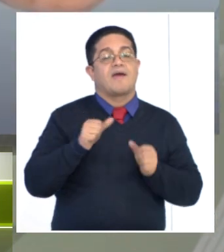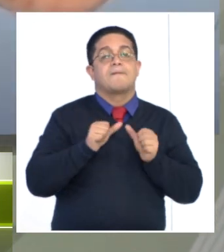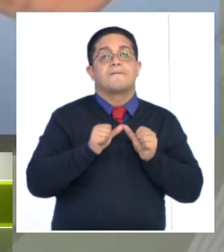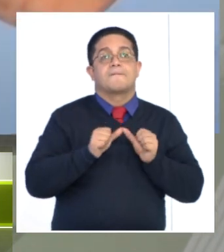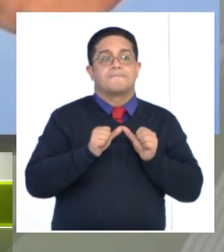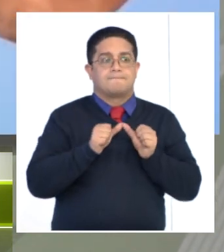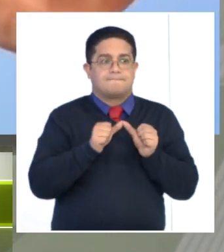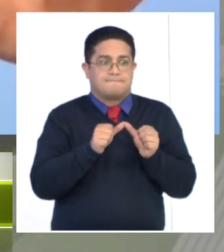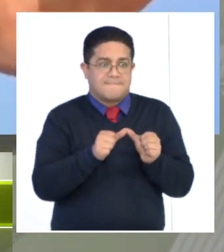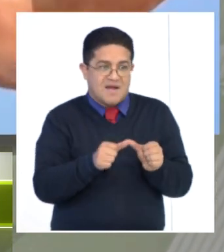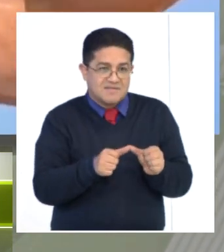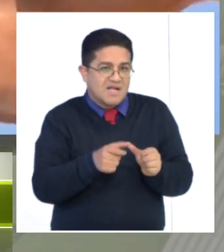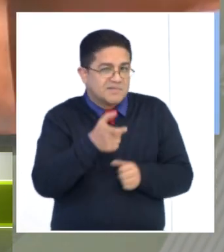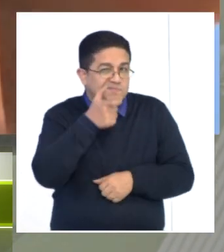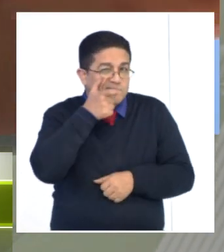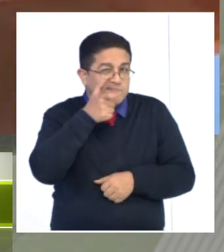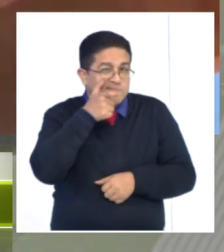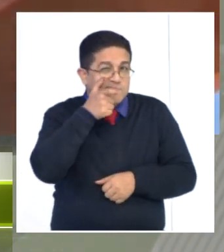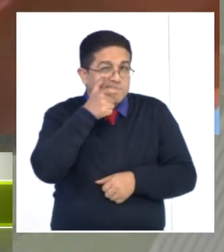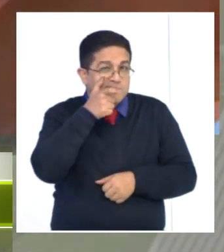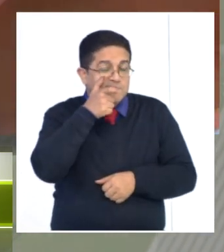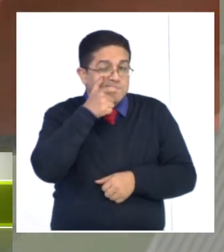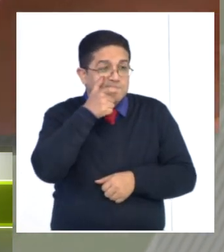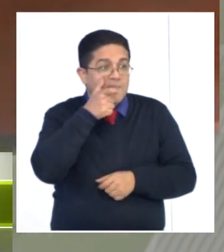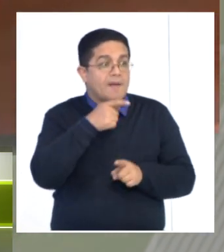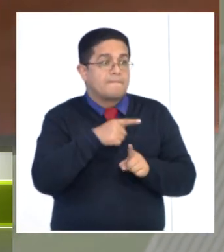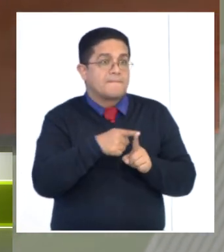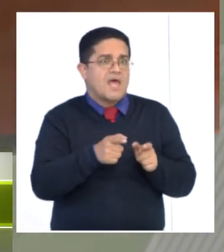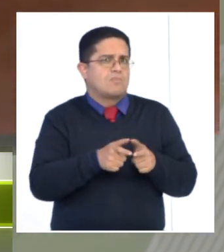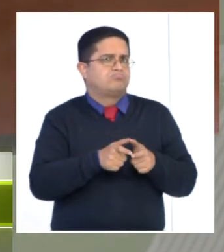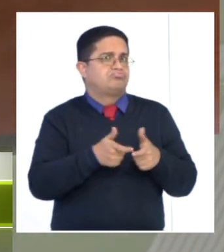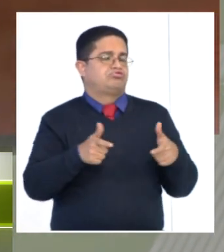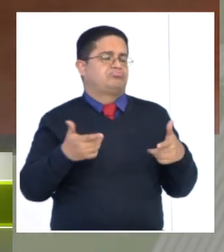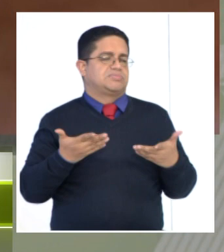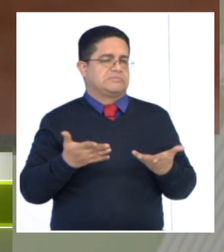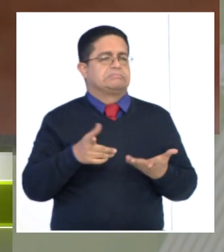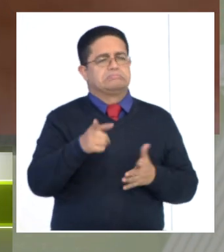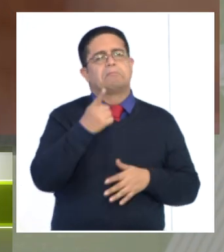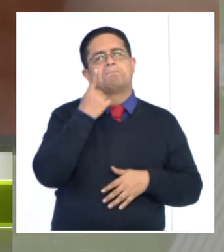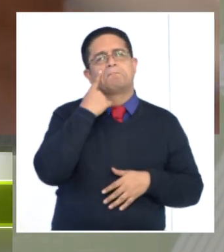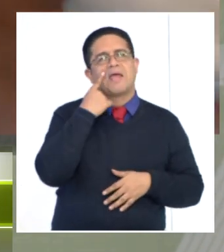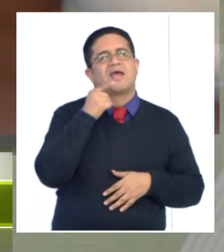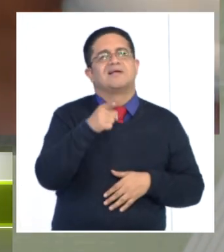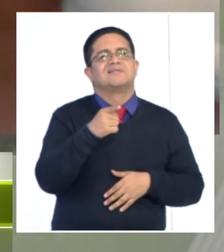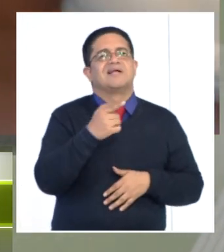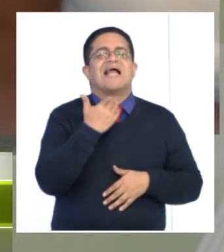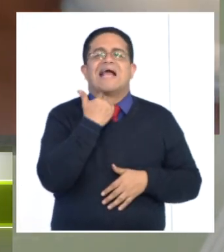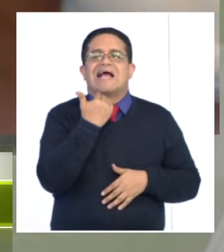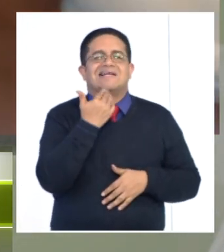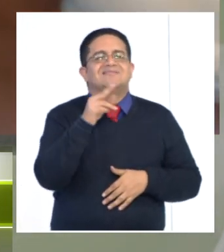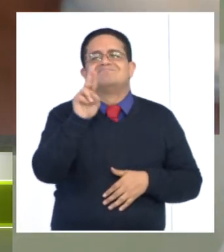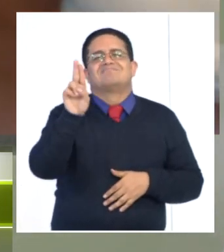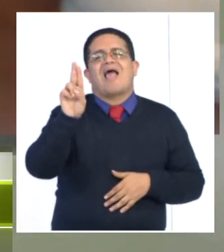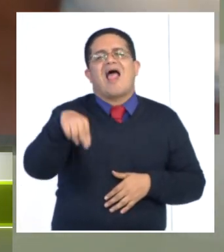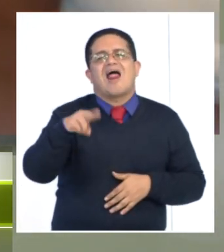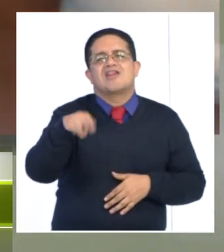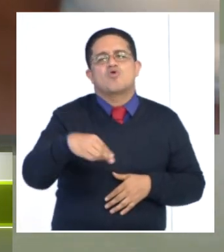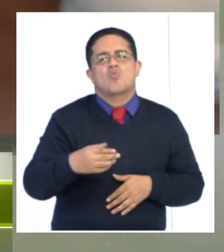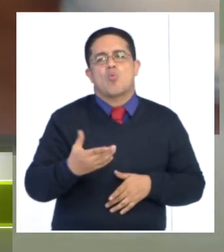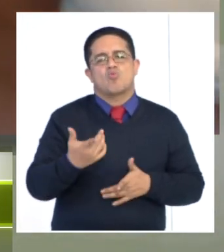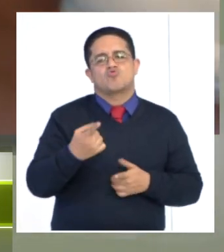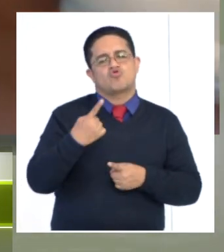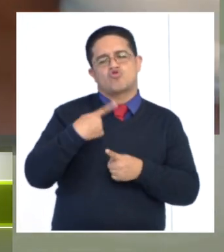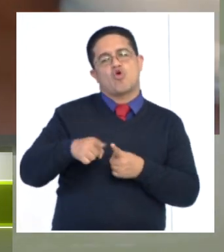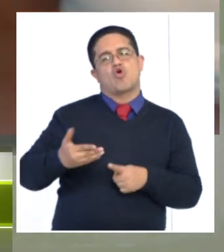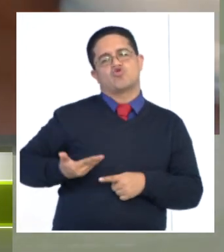mantenerse en observación sin que esto comprometa la supervivencia. Imagínense ustedes, esto casi no aplica a ningún tipo de tumor, pero eso solo